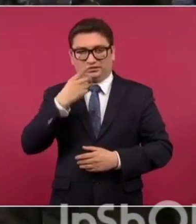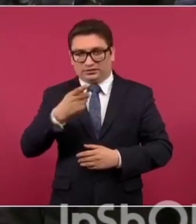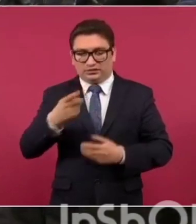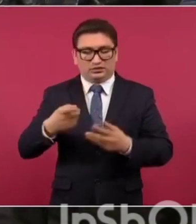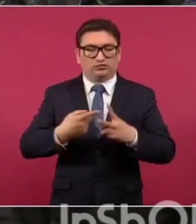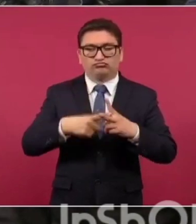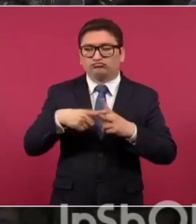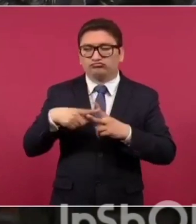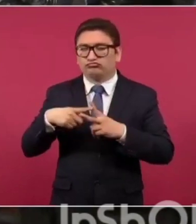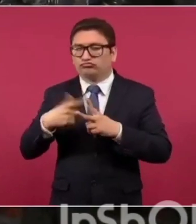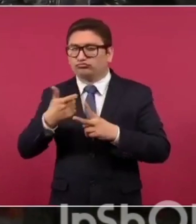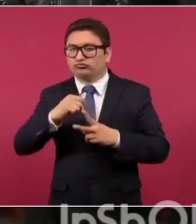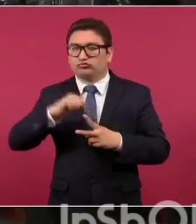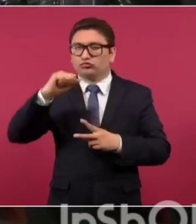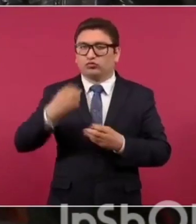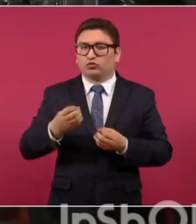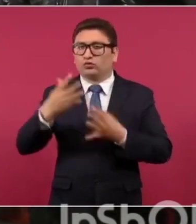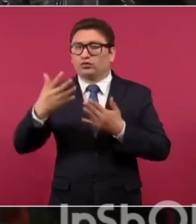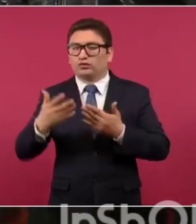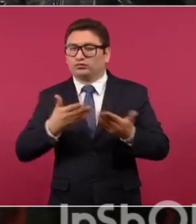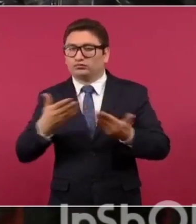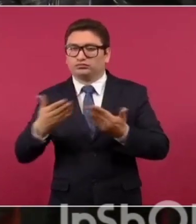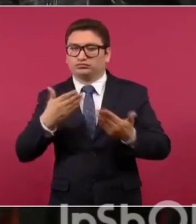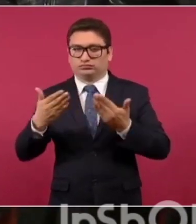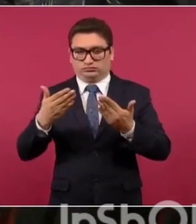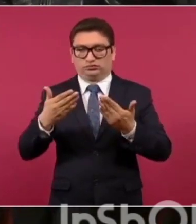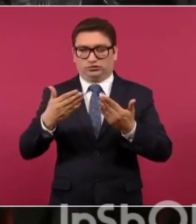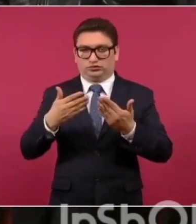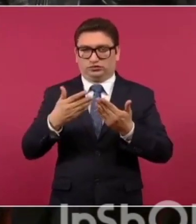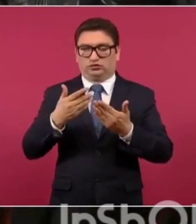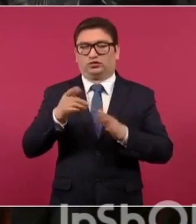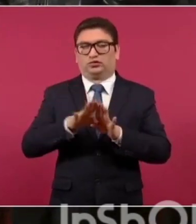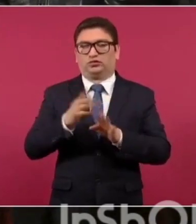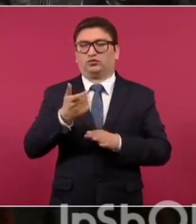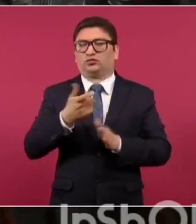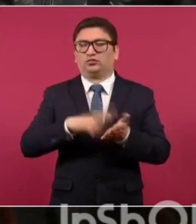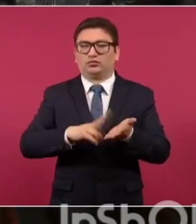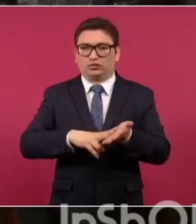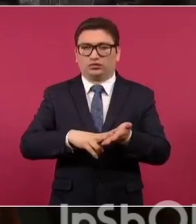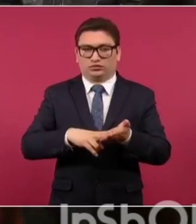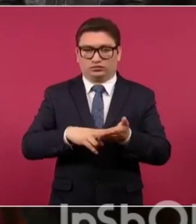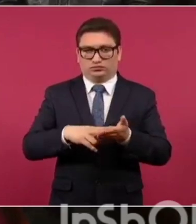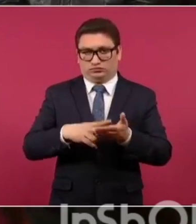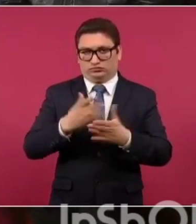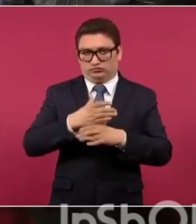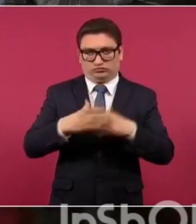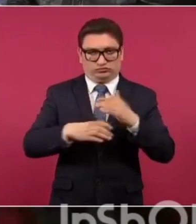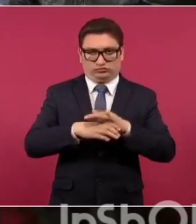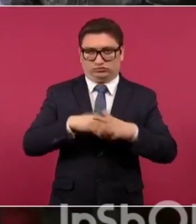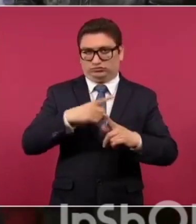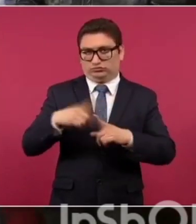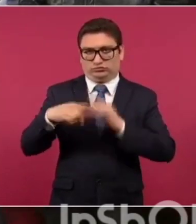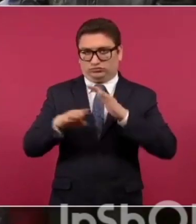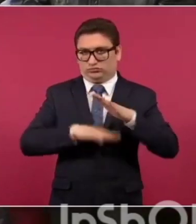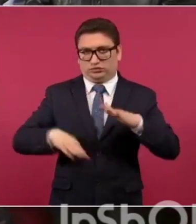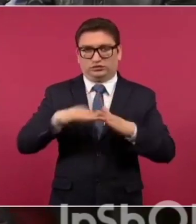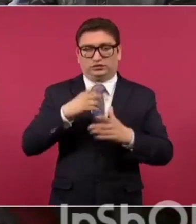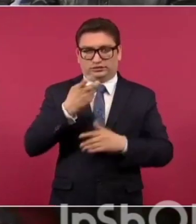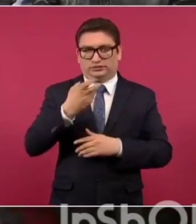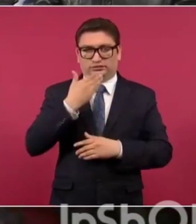incremento a partir del costo de los básicos. O